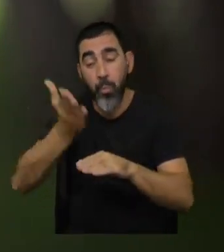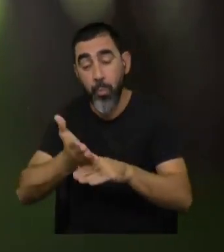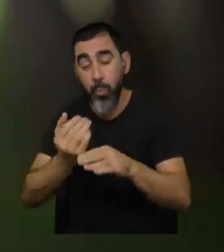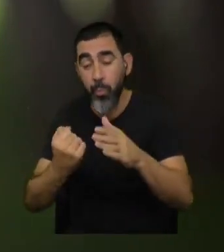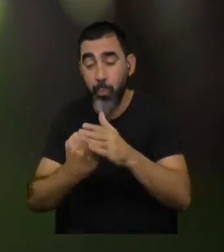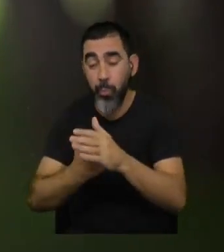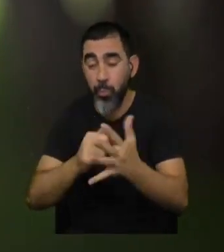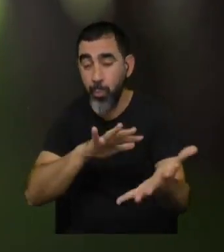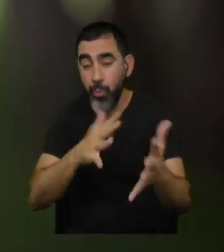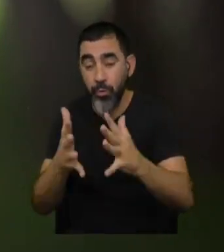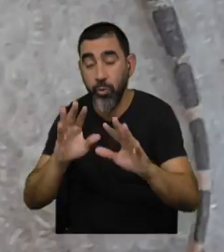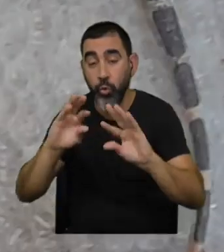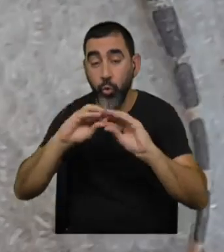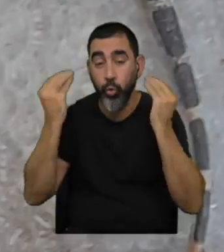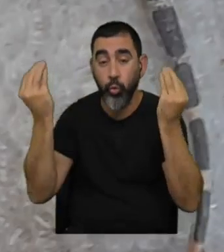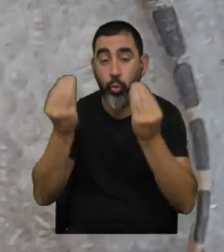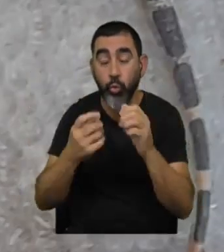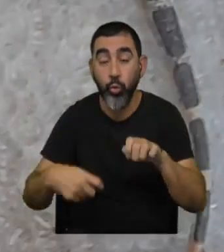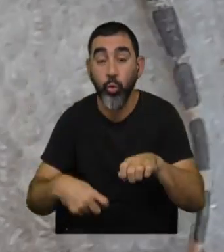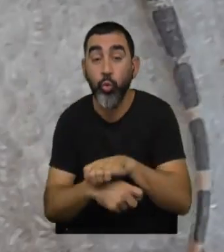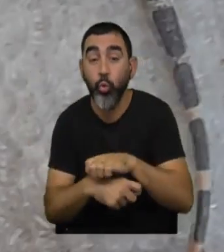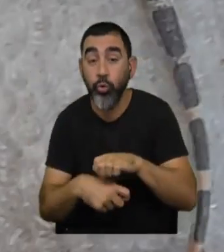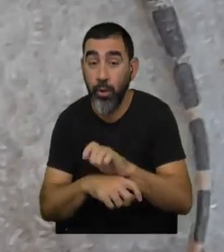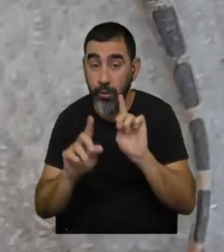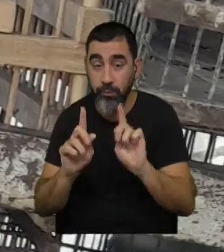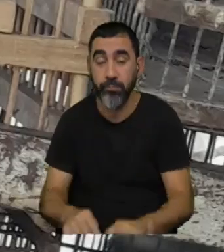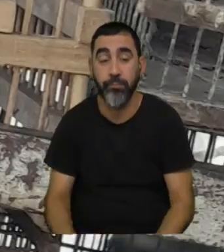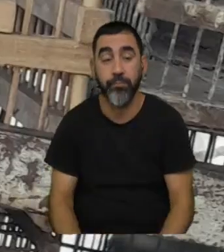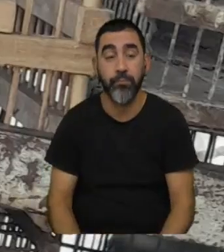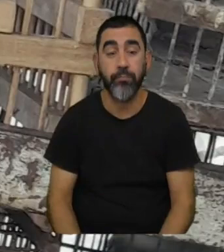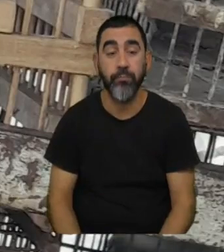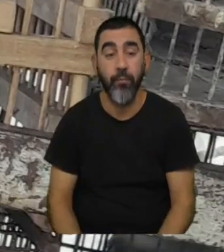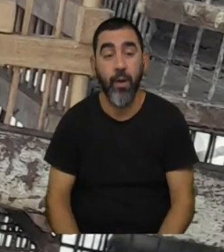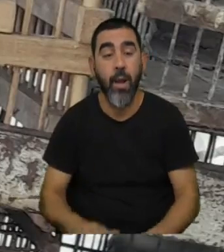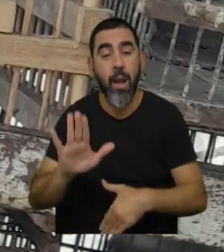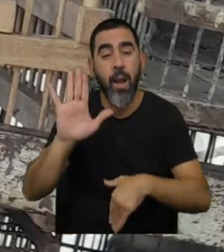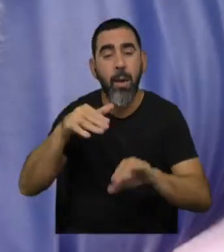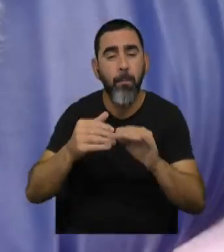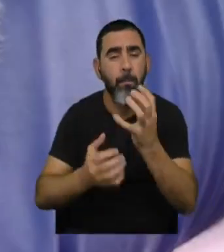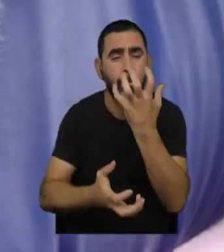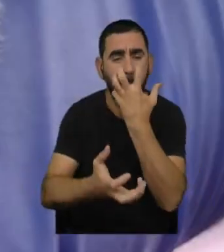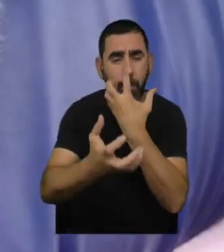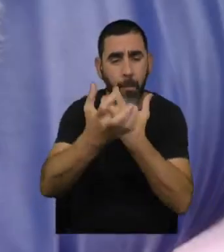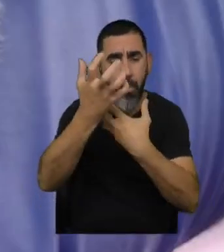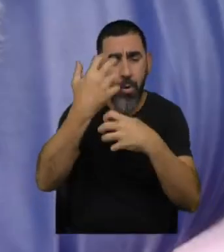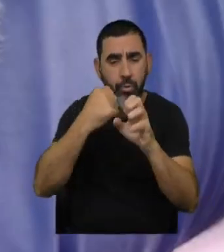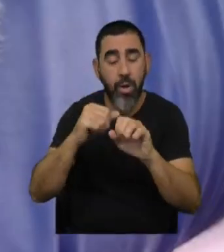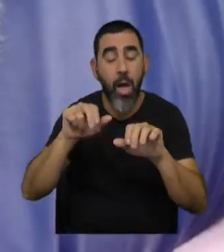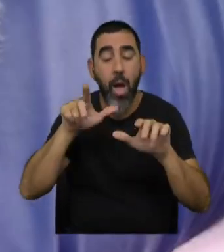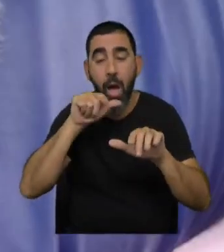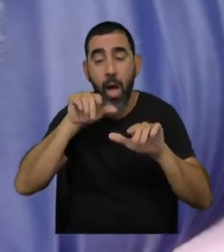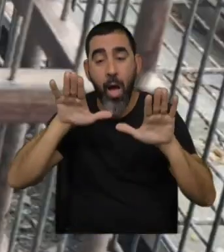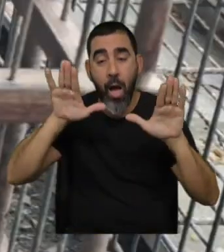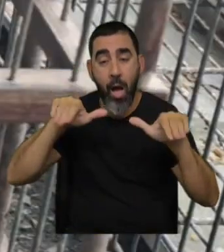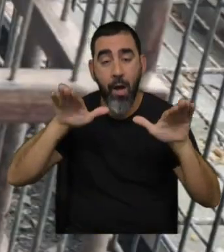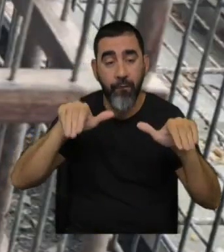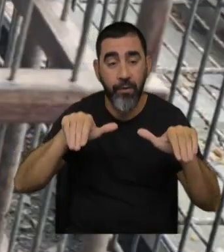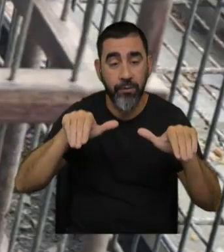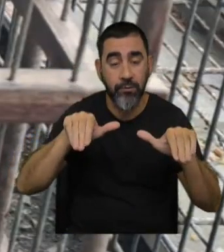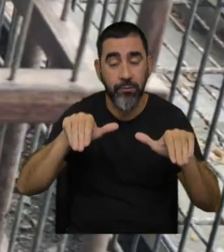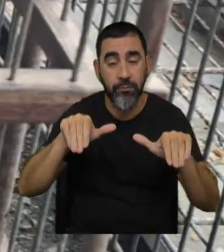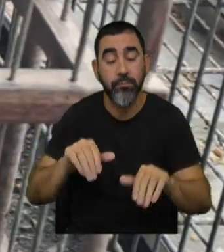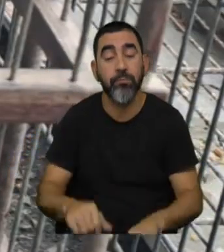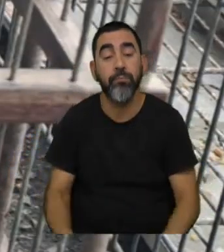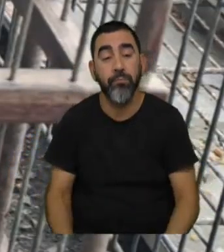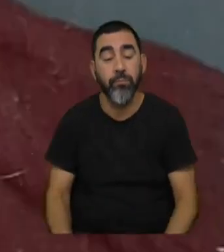máximo del volumen total del tráfico. La mayor parte de las especies traficadas están siendo aves en Uruguay, el porcentaje